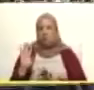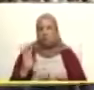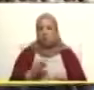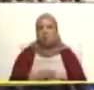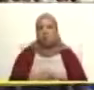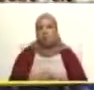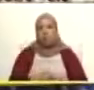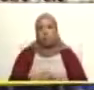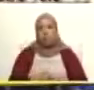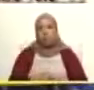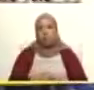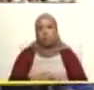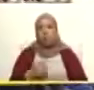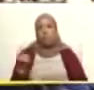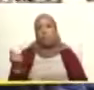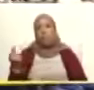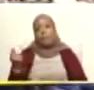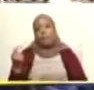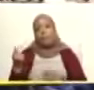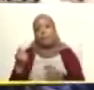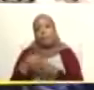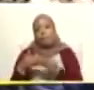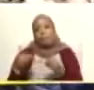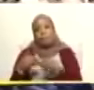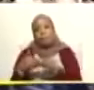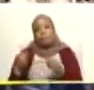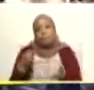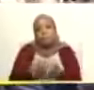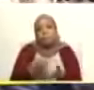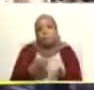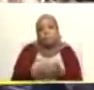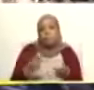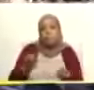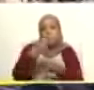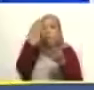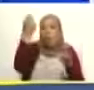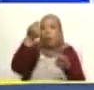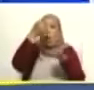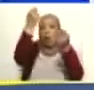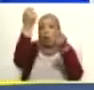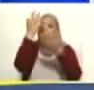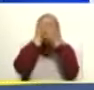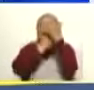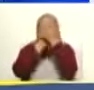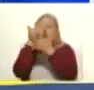Y han pagado billetes para campaña, para confundir,